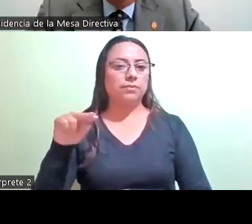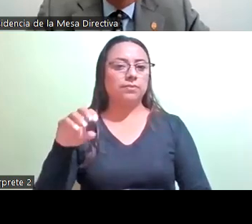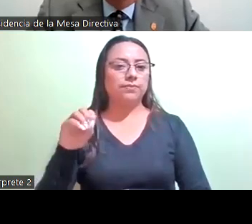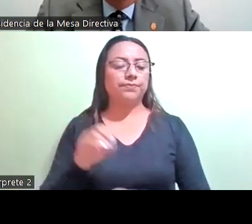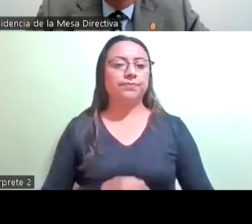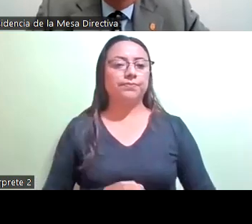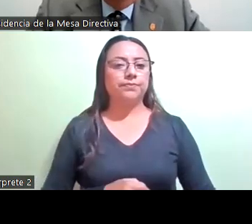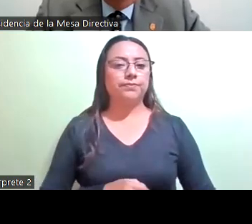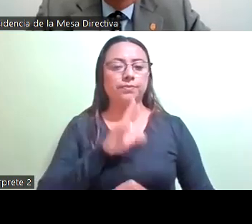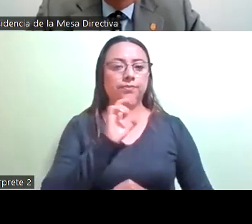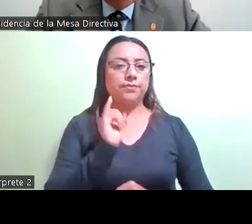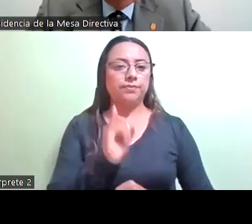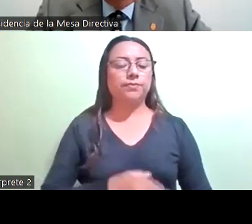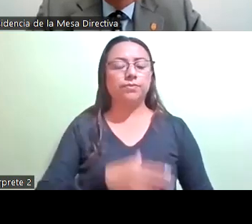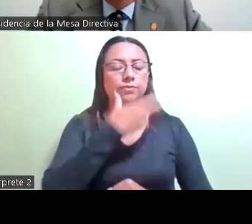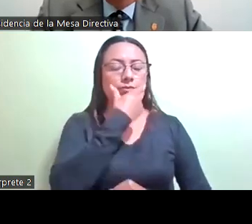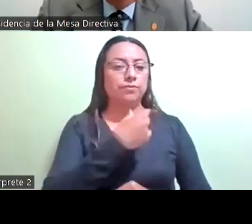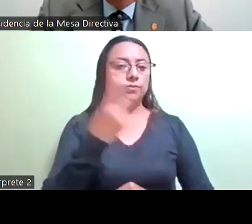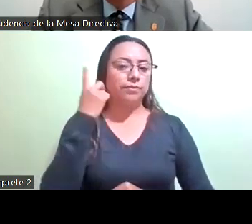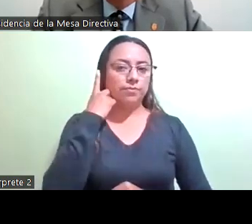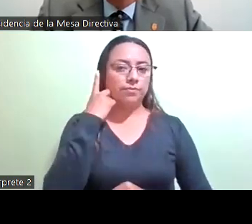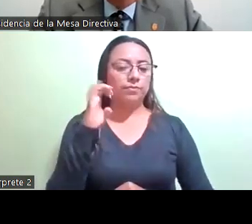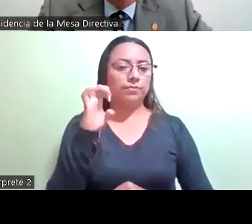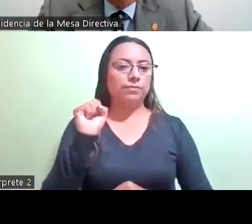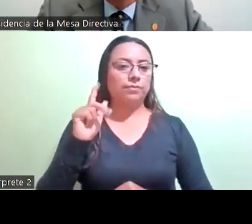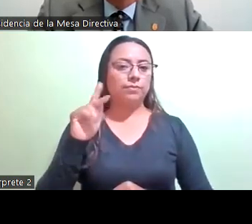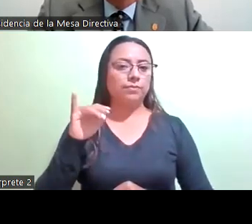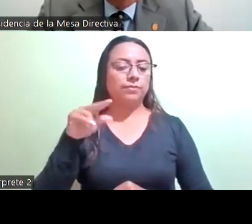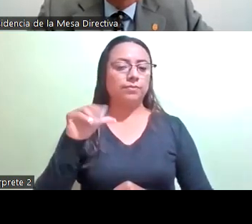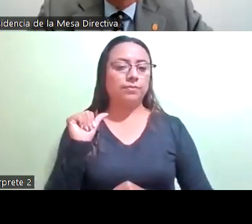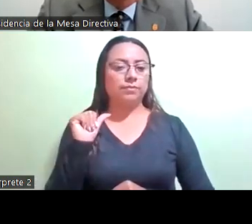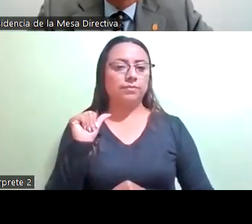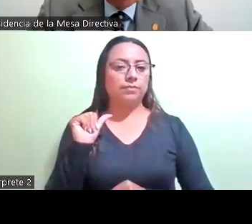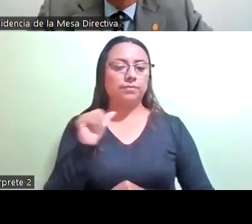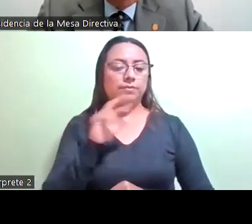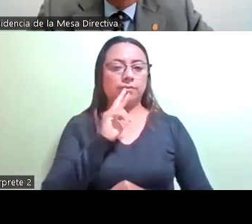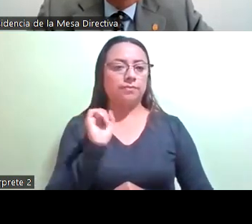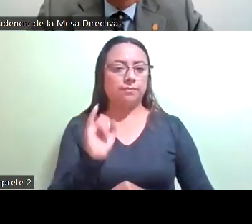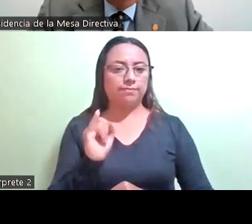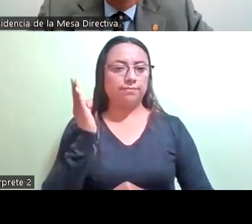Diputado José Gonzalo Espina Miranda. Espina Miranda, a favor.